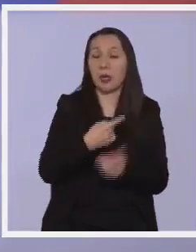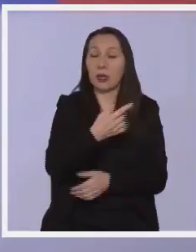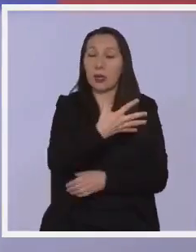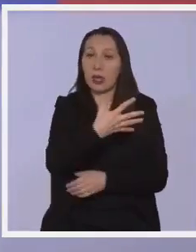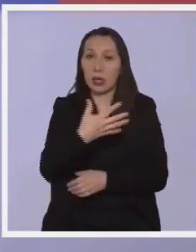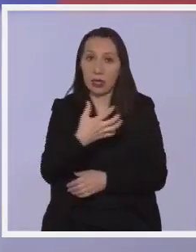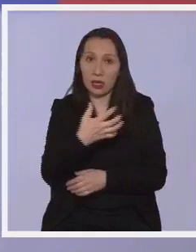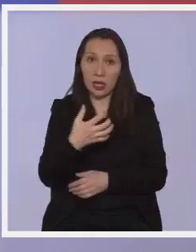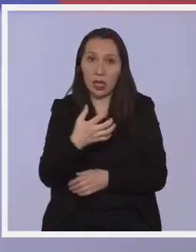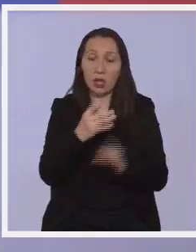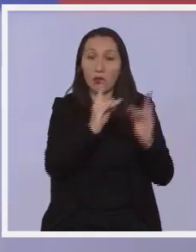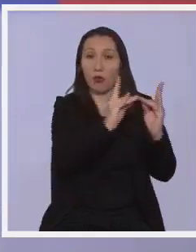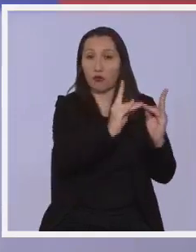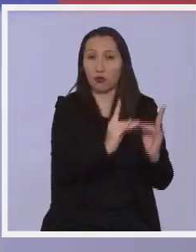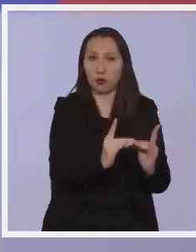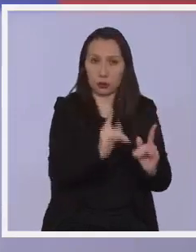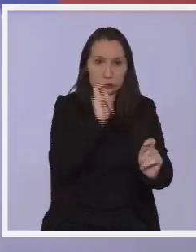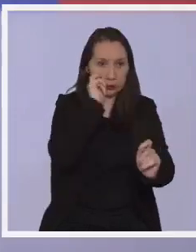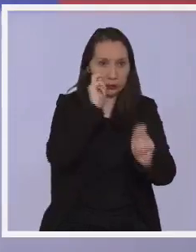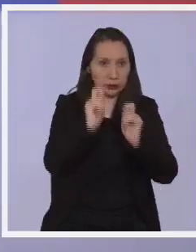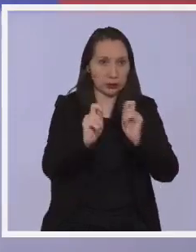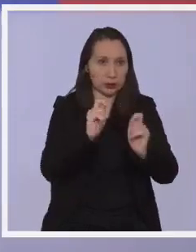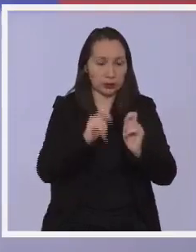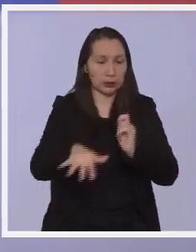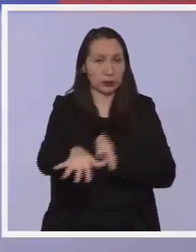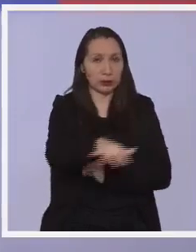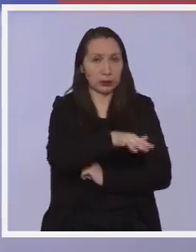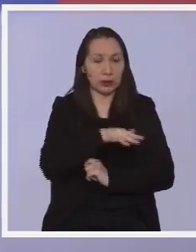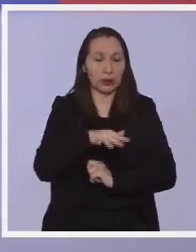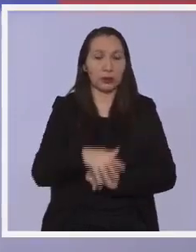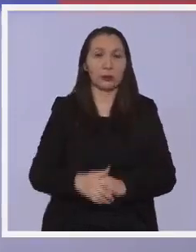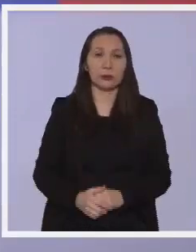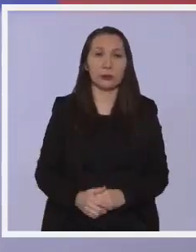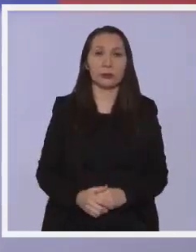1.500 funerales de alto riesgo,